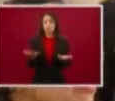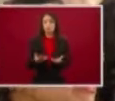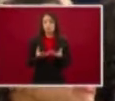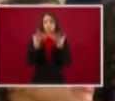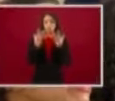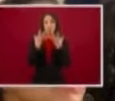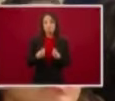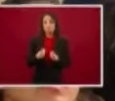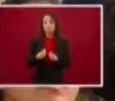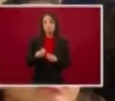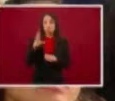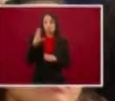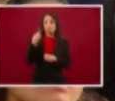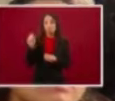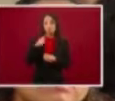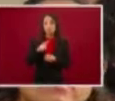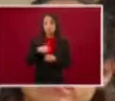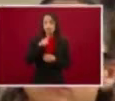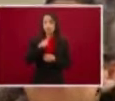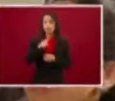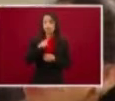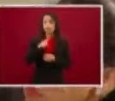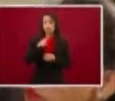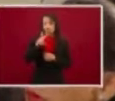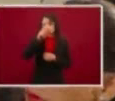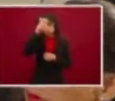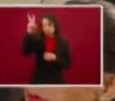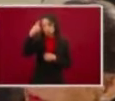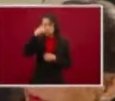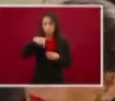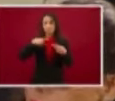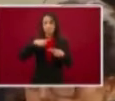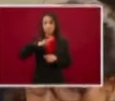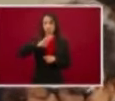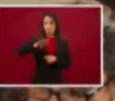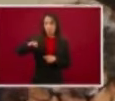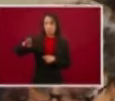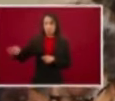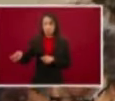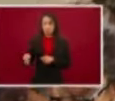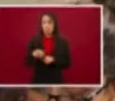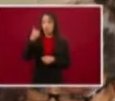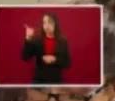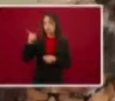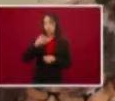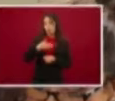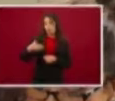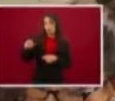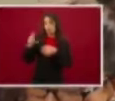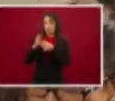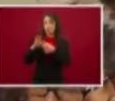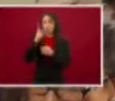Villalbazo. El presidente le comentó lo que tú quieras, y luego a la salida se